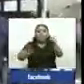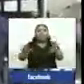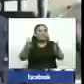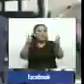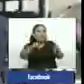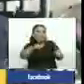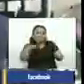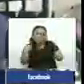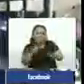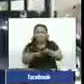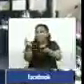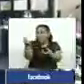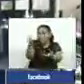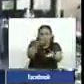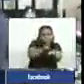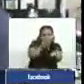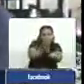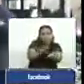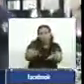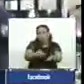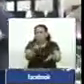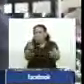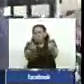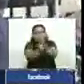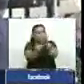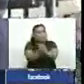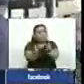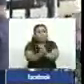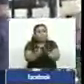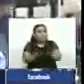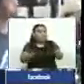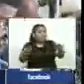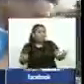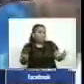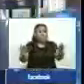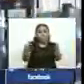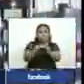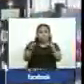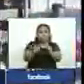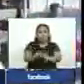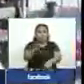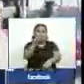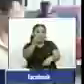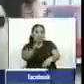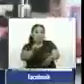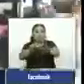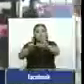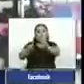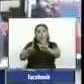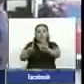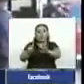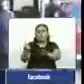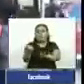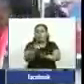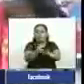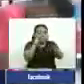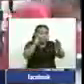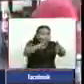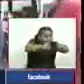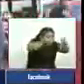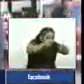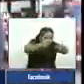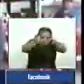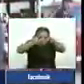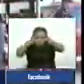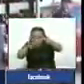homicidios y extorsión, entre otros delitos. Así como 16 intimaciones de reos en diversos centros penales